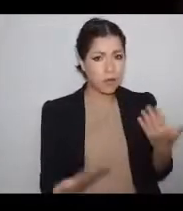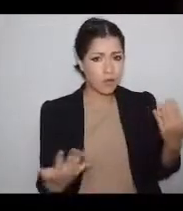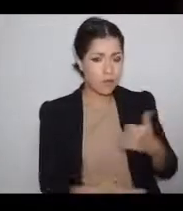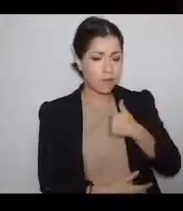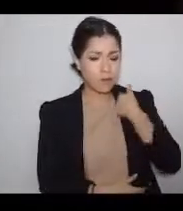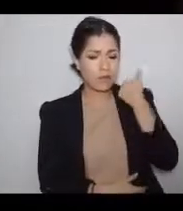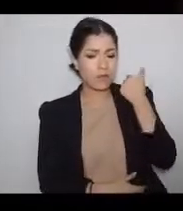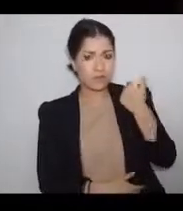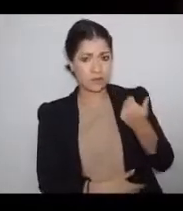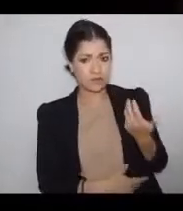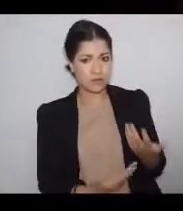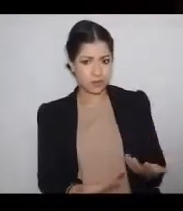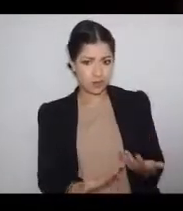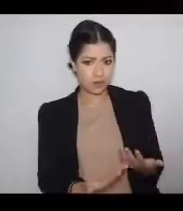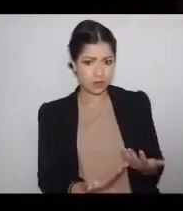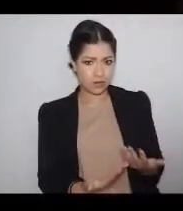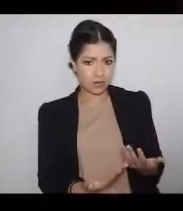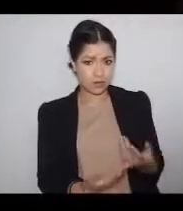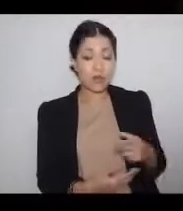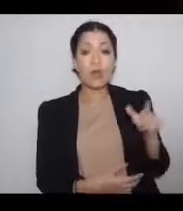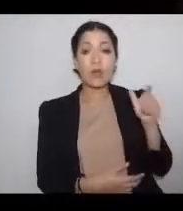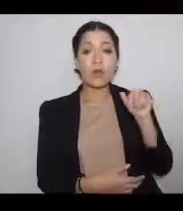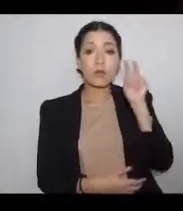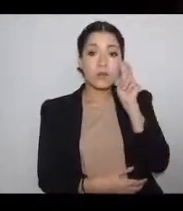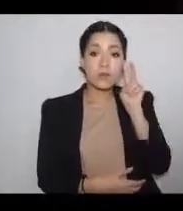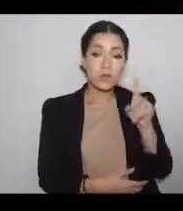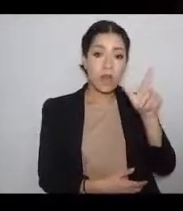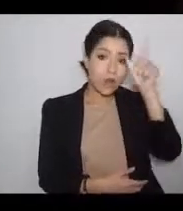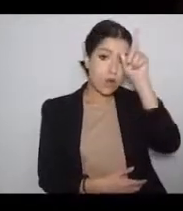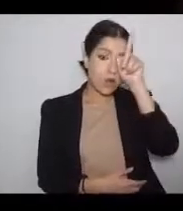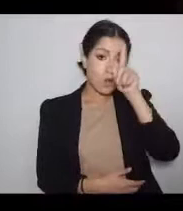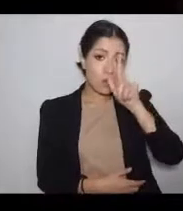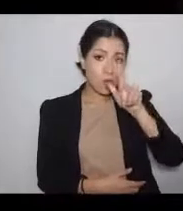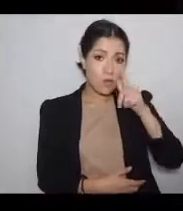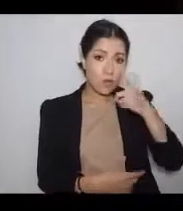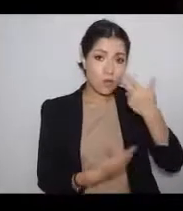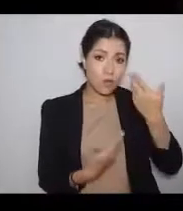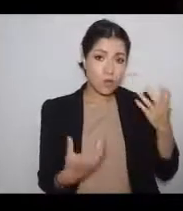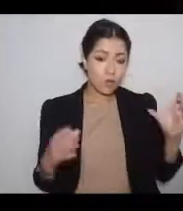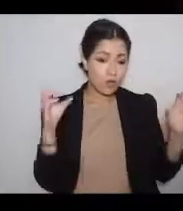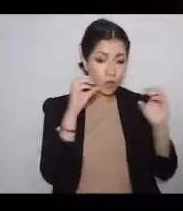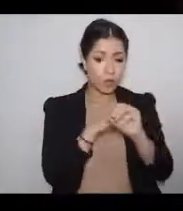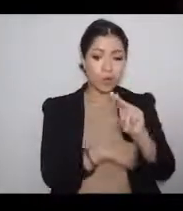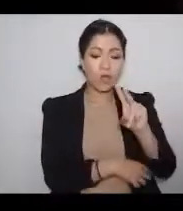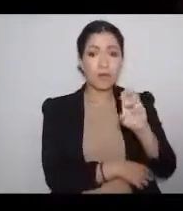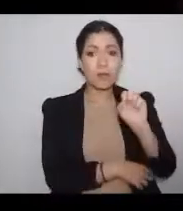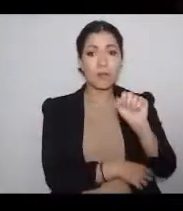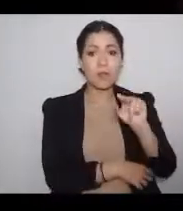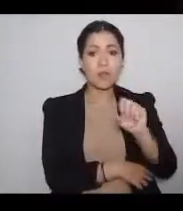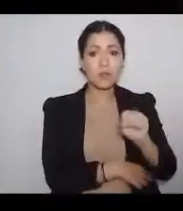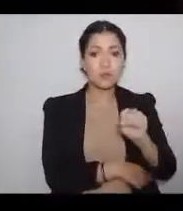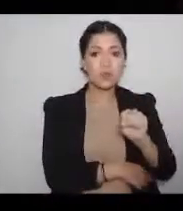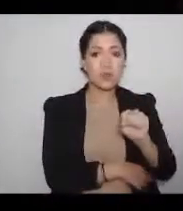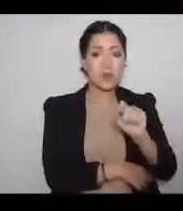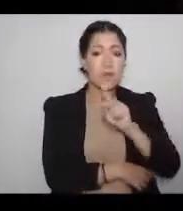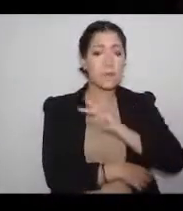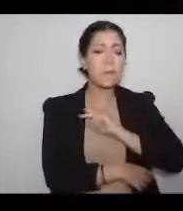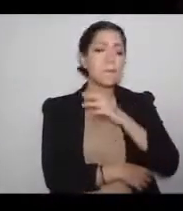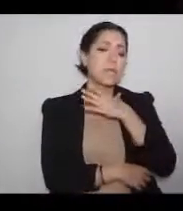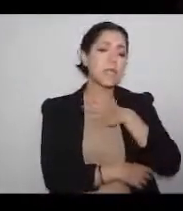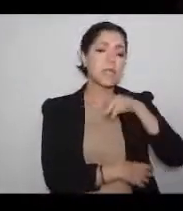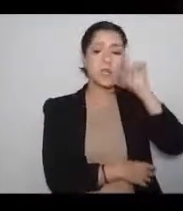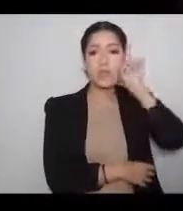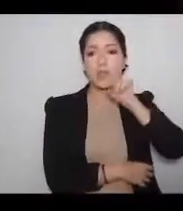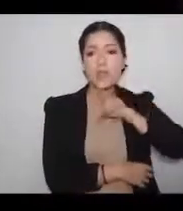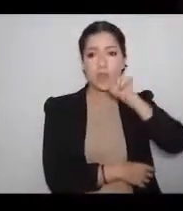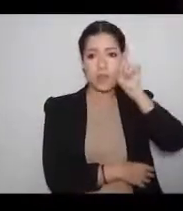entrar en conjunción con Venus, mi adorada Elizabeth se conjugaba